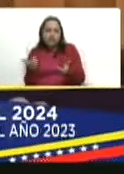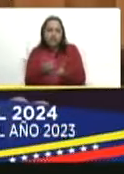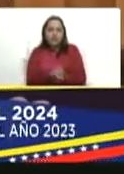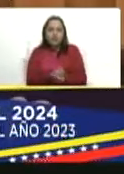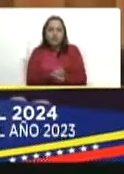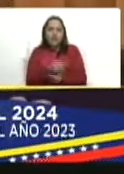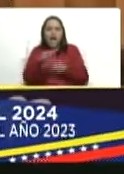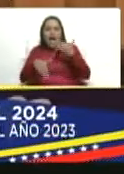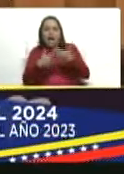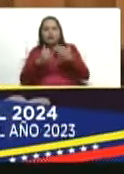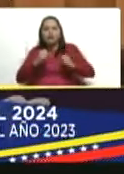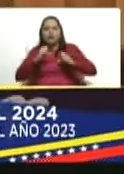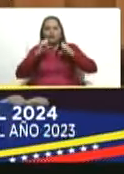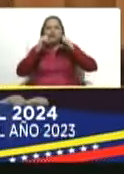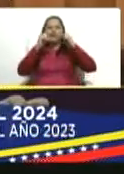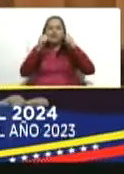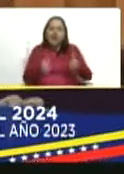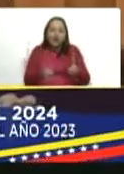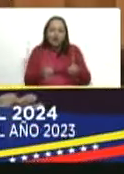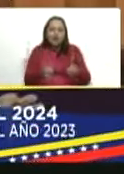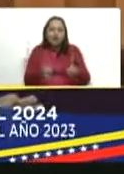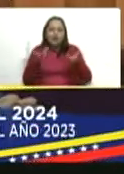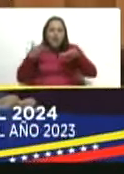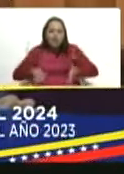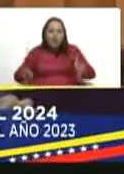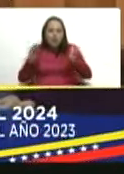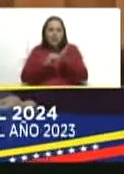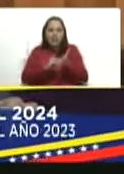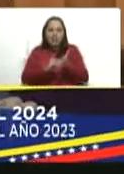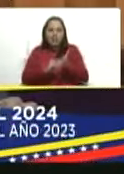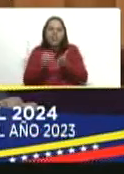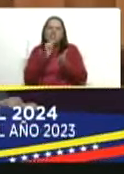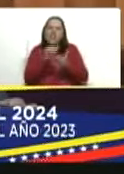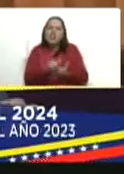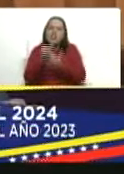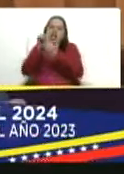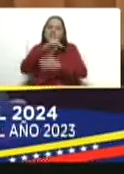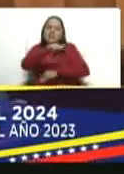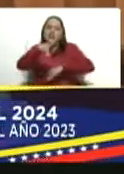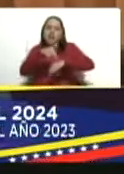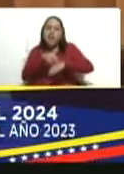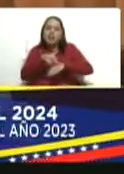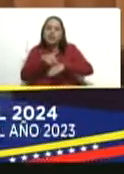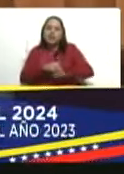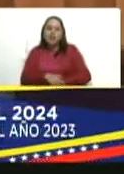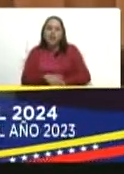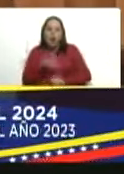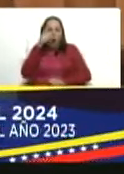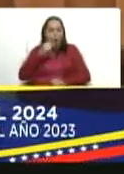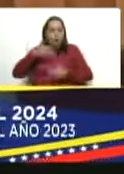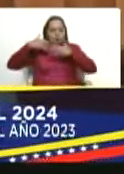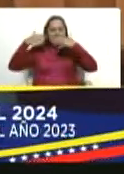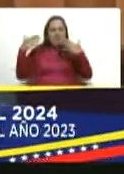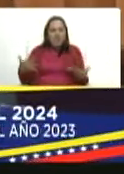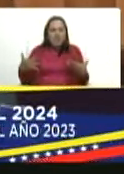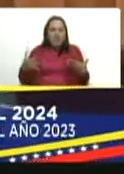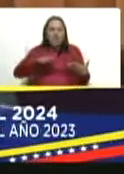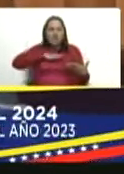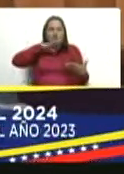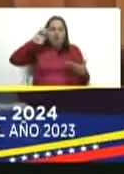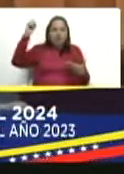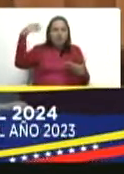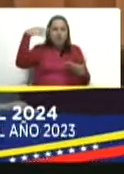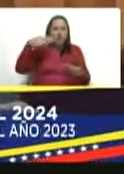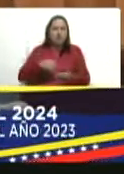hasta que llegó la resurrección, y al frente de la resurrección nacional, un gigante lleno de luz,